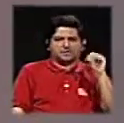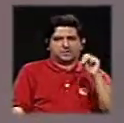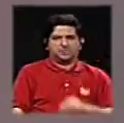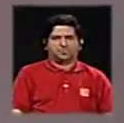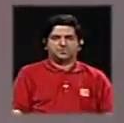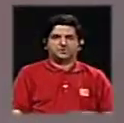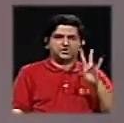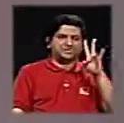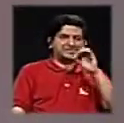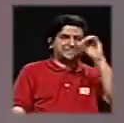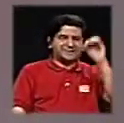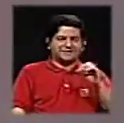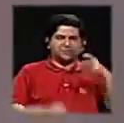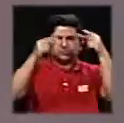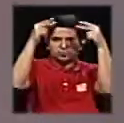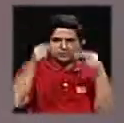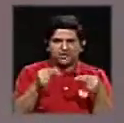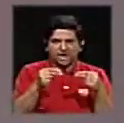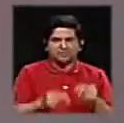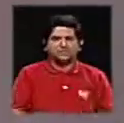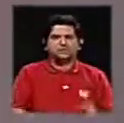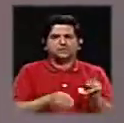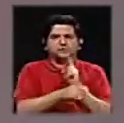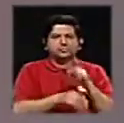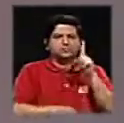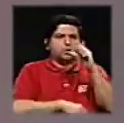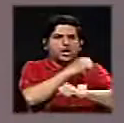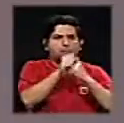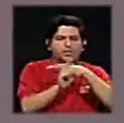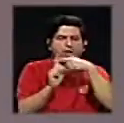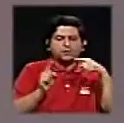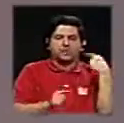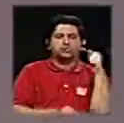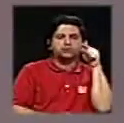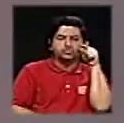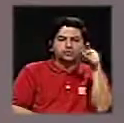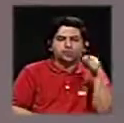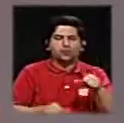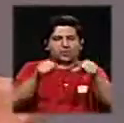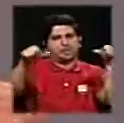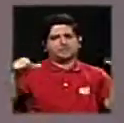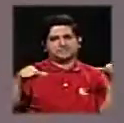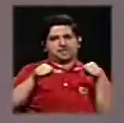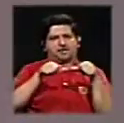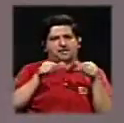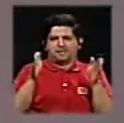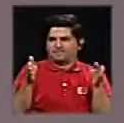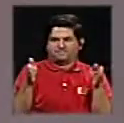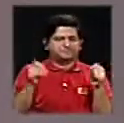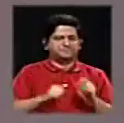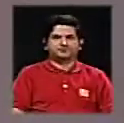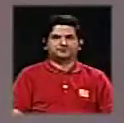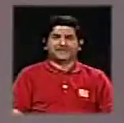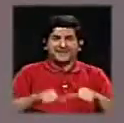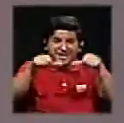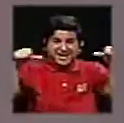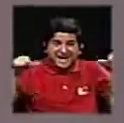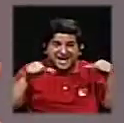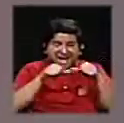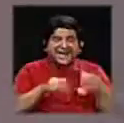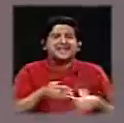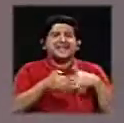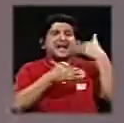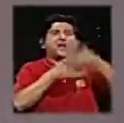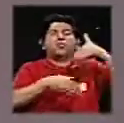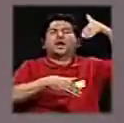el 70% del presupuesto se consumió como en año y medio solo para esa parte, ¿verdad? Un área que iba a ser